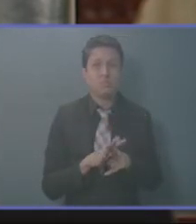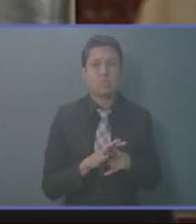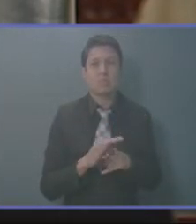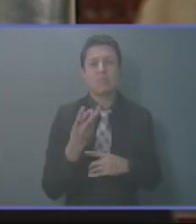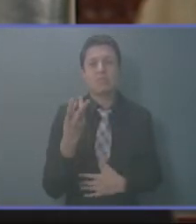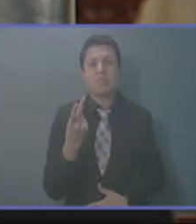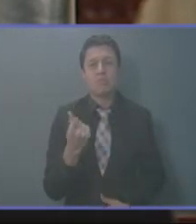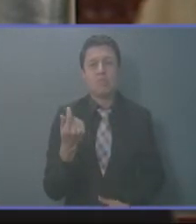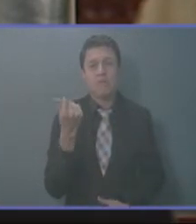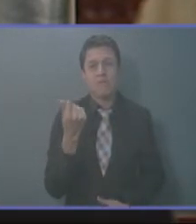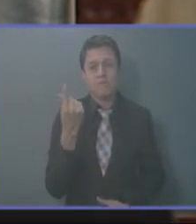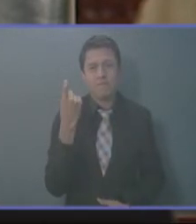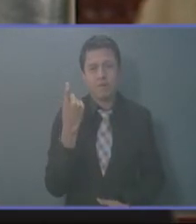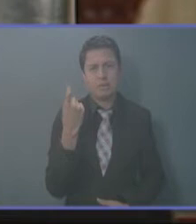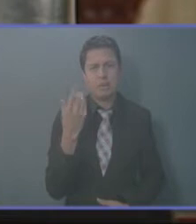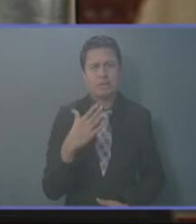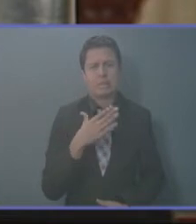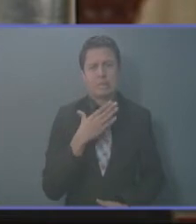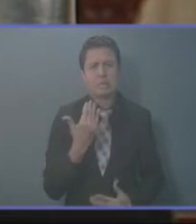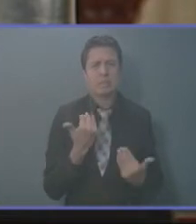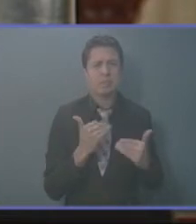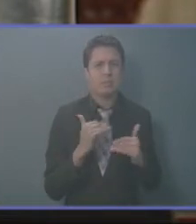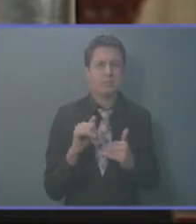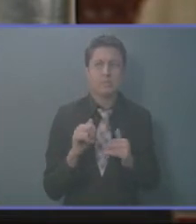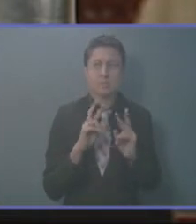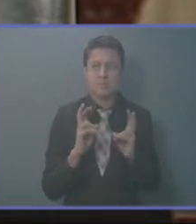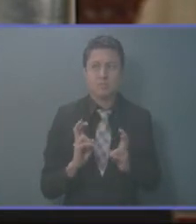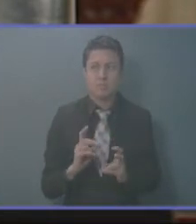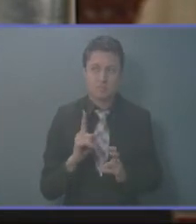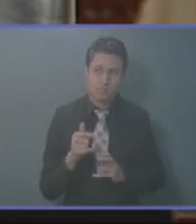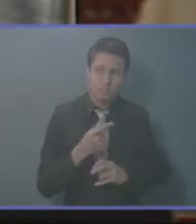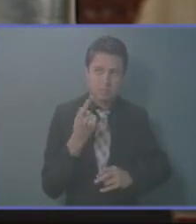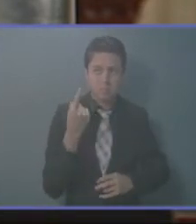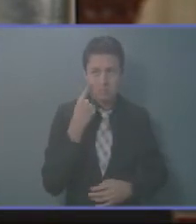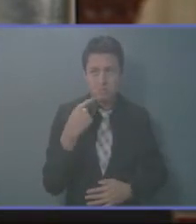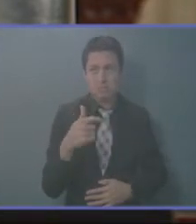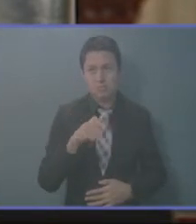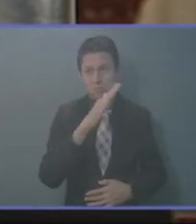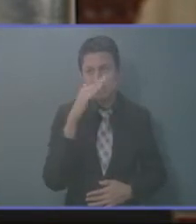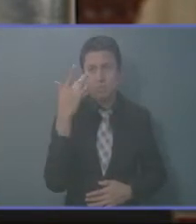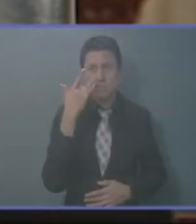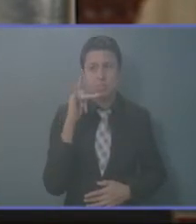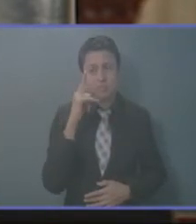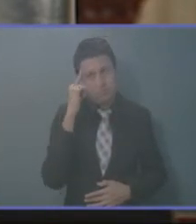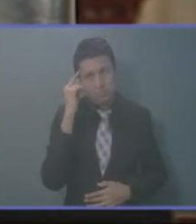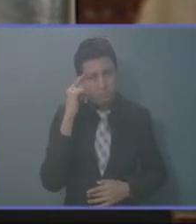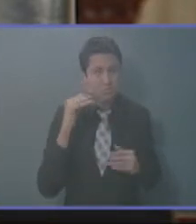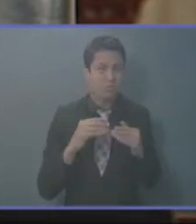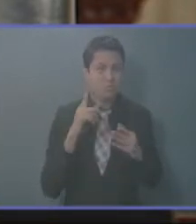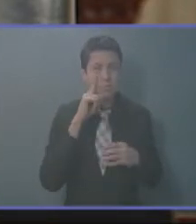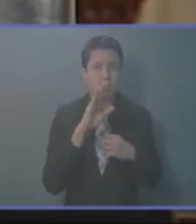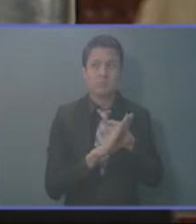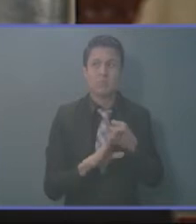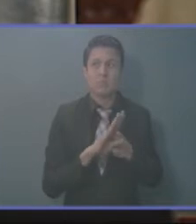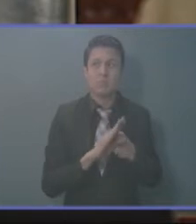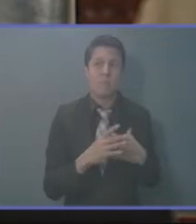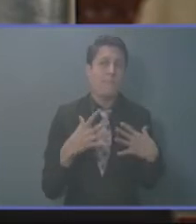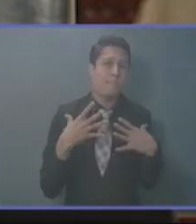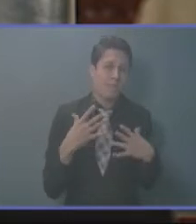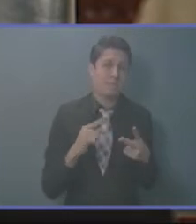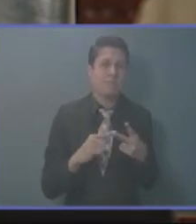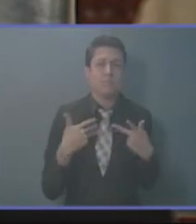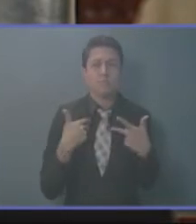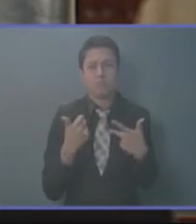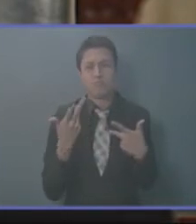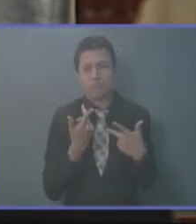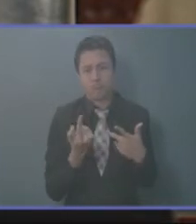déficit fiscal, lo cual obligaría a limitar el gasto en otras áreas de interés nacional, sobre todo considerando la protección de la vida y salud de todos